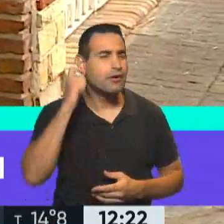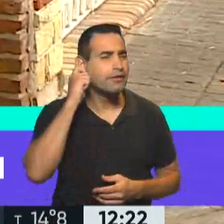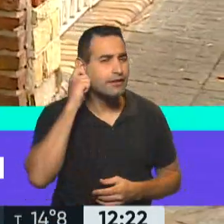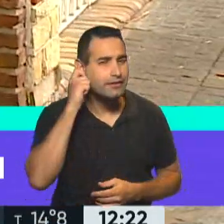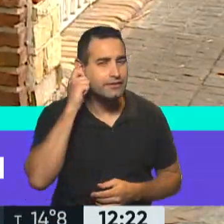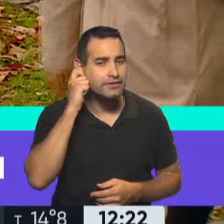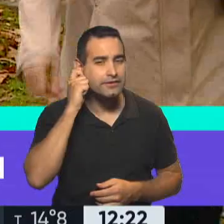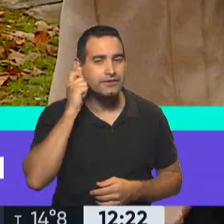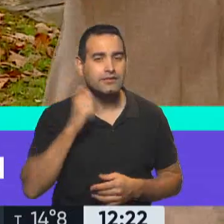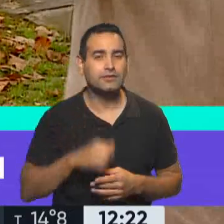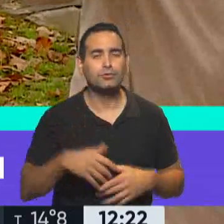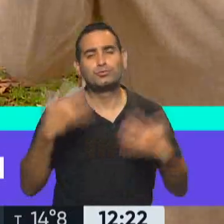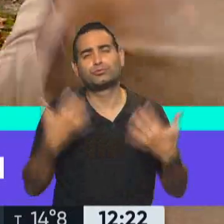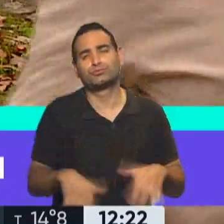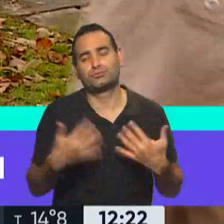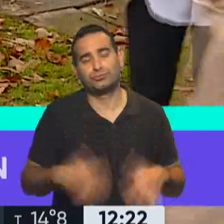Manuel?